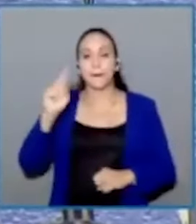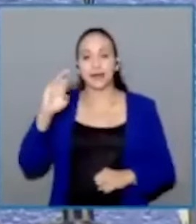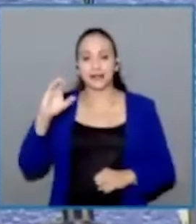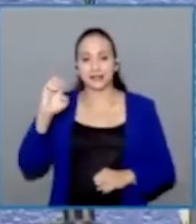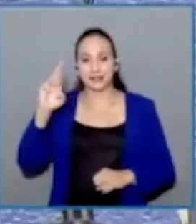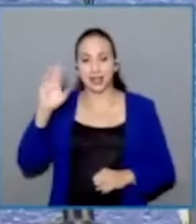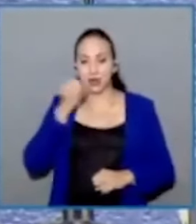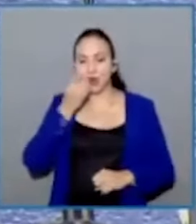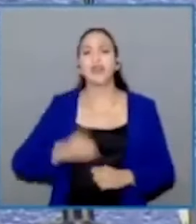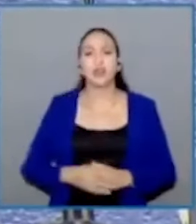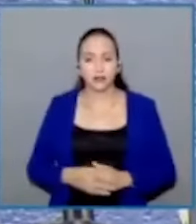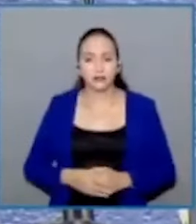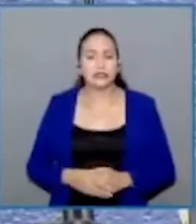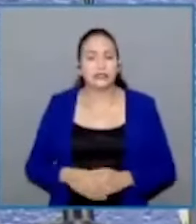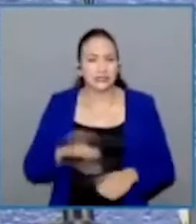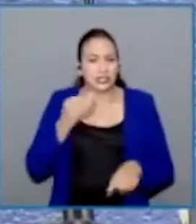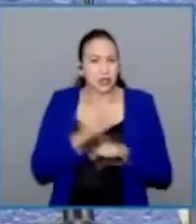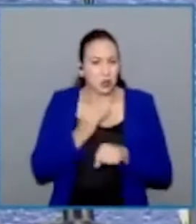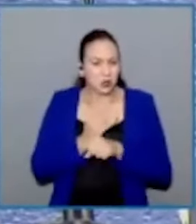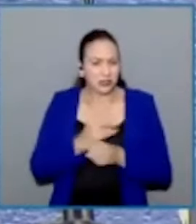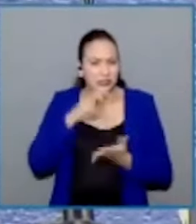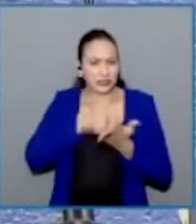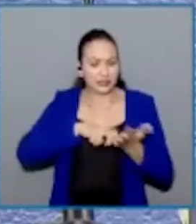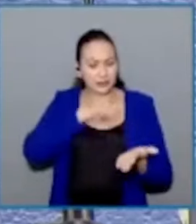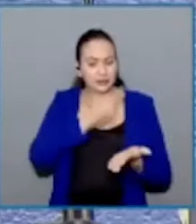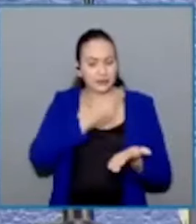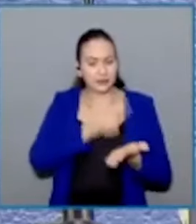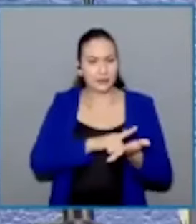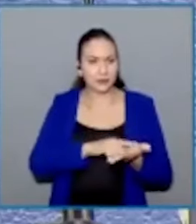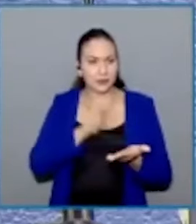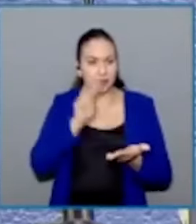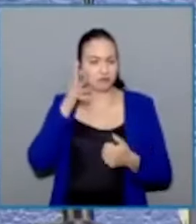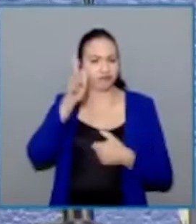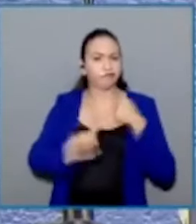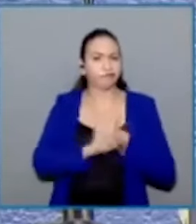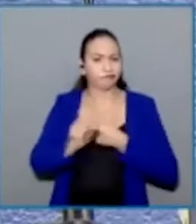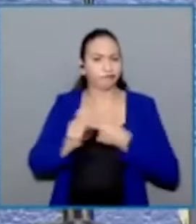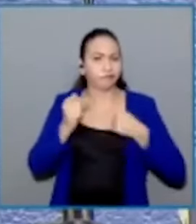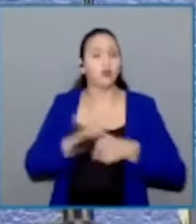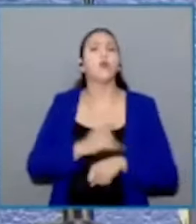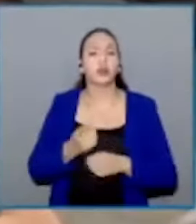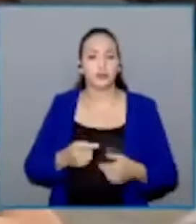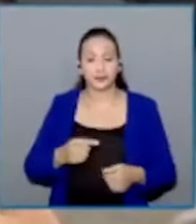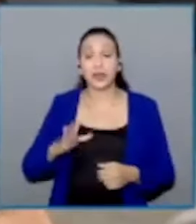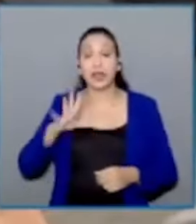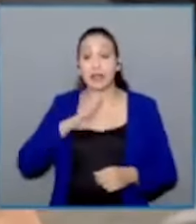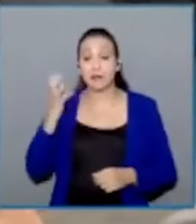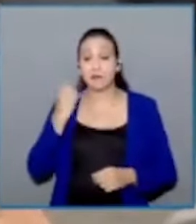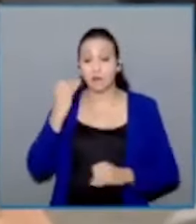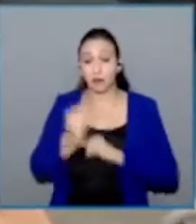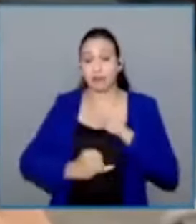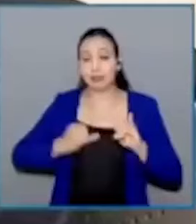institucional que se avecina con la reforma judicial al encabezar el encuentro Nacional de discapacidad 2024 en el